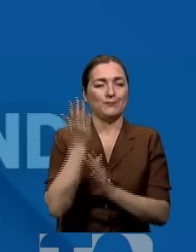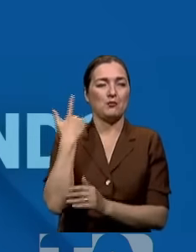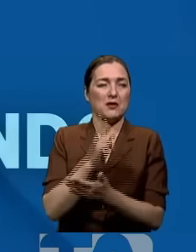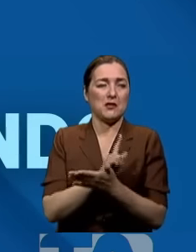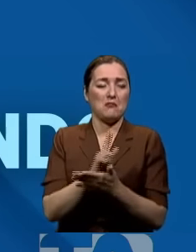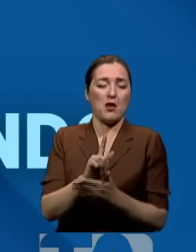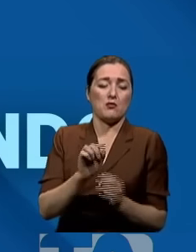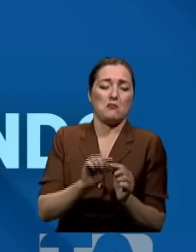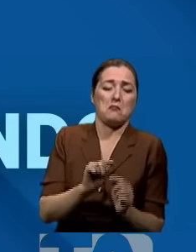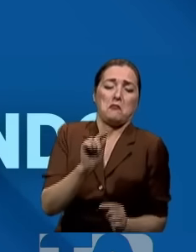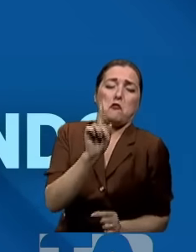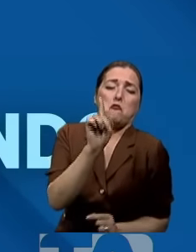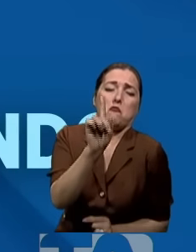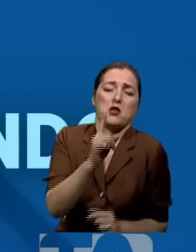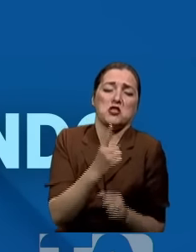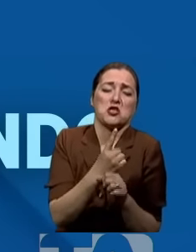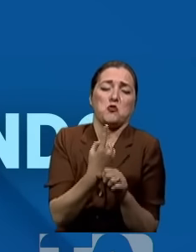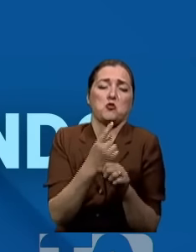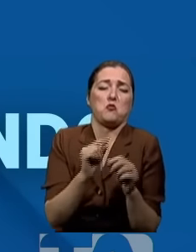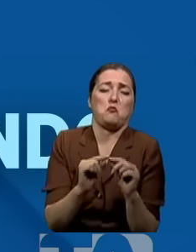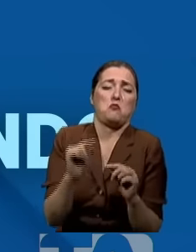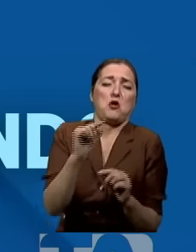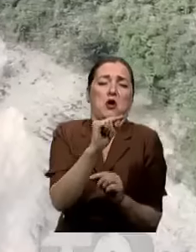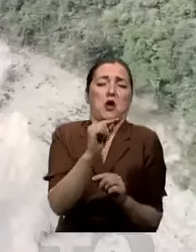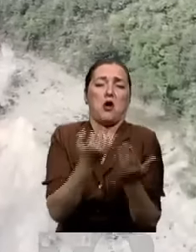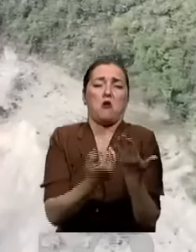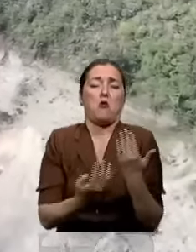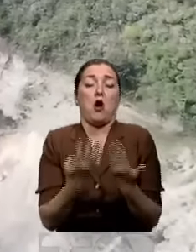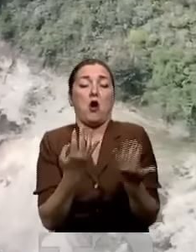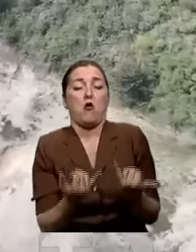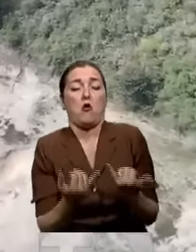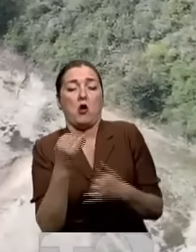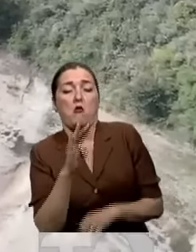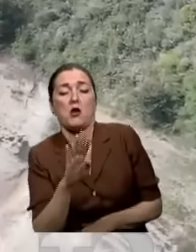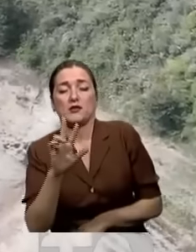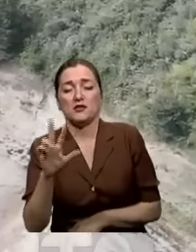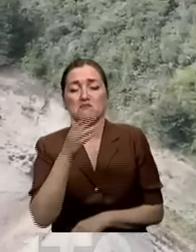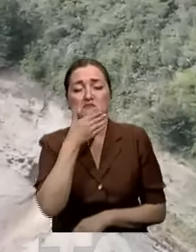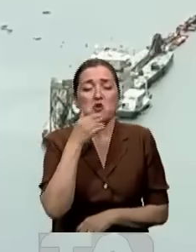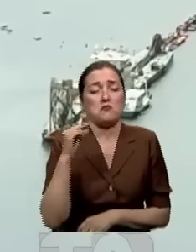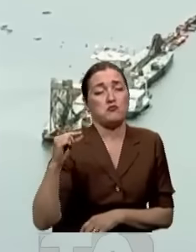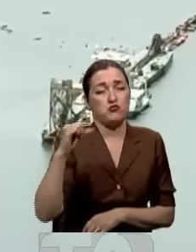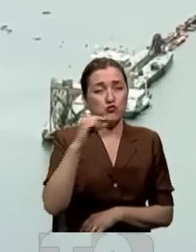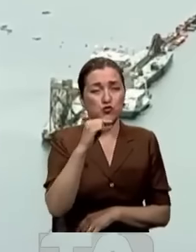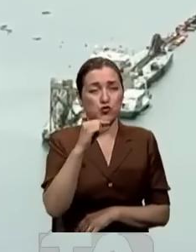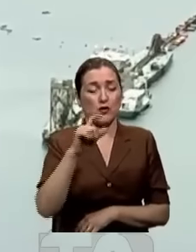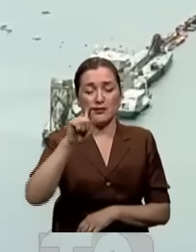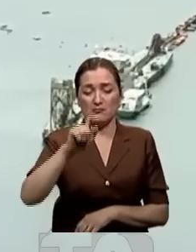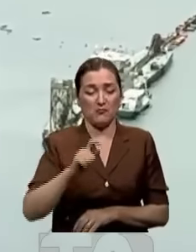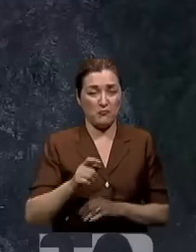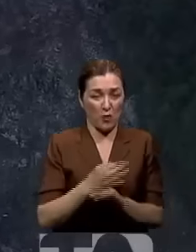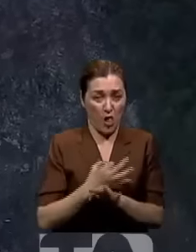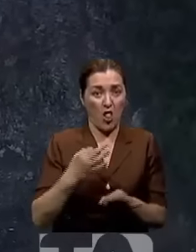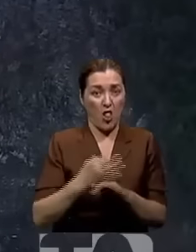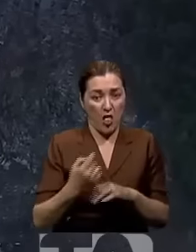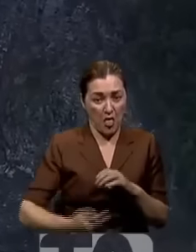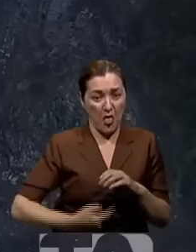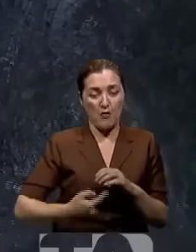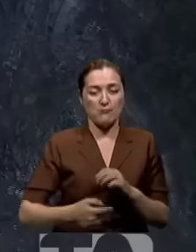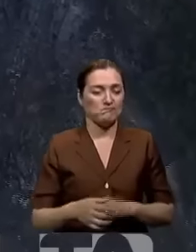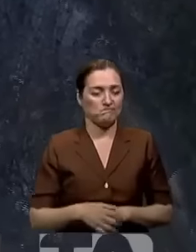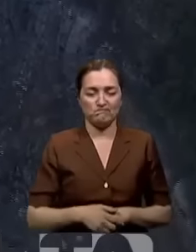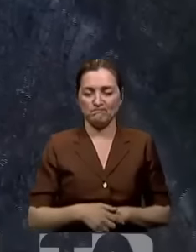apenas 1 metro cúbico por segundo y hoy 43, por lo que si bien hay una mejora, debe seguir fuera de operaciones para precautelar su